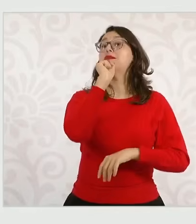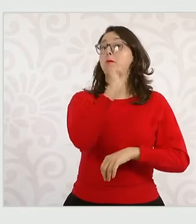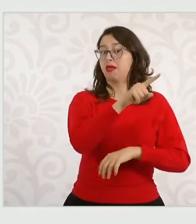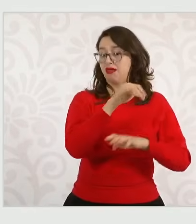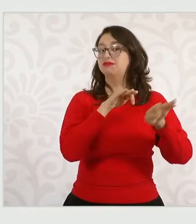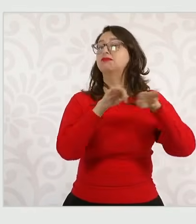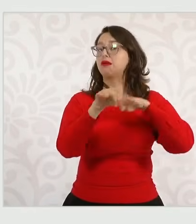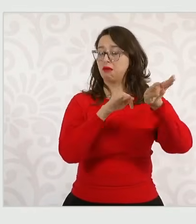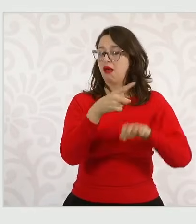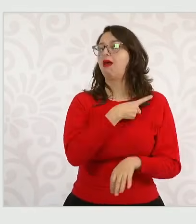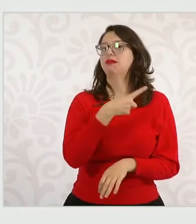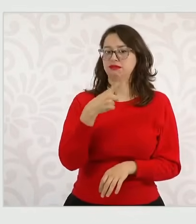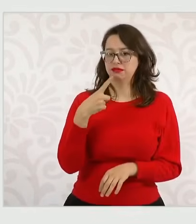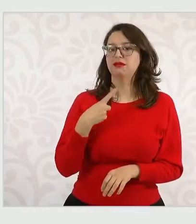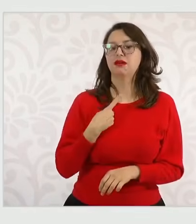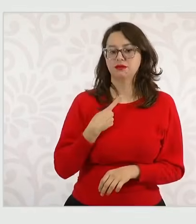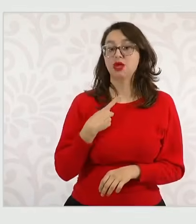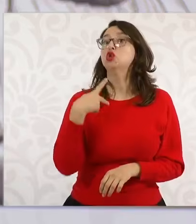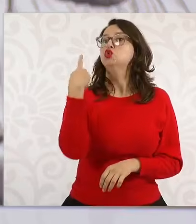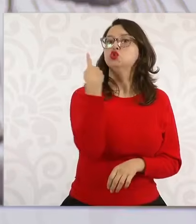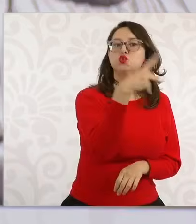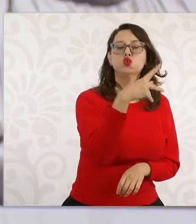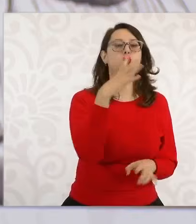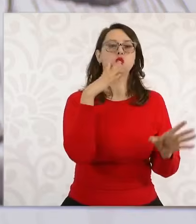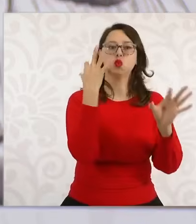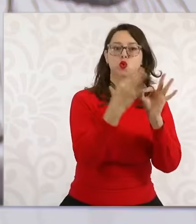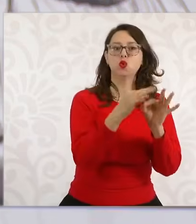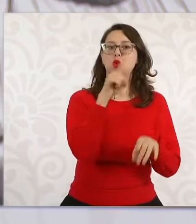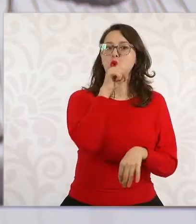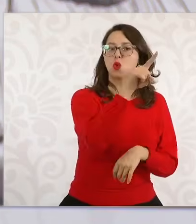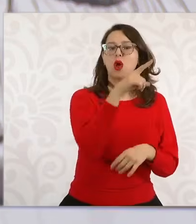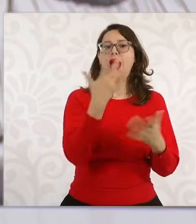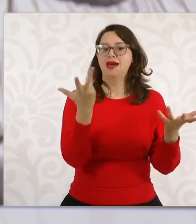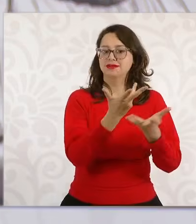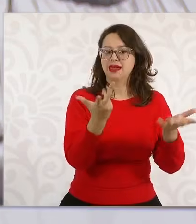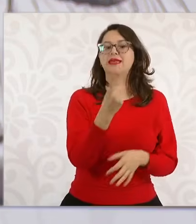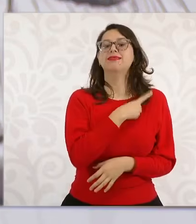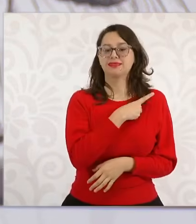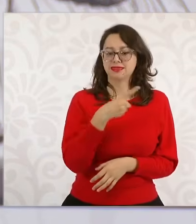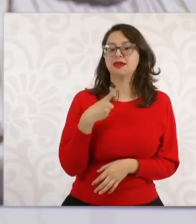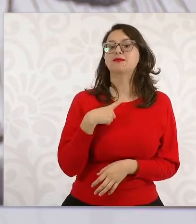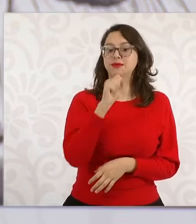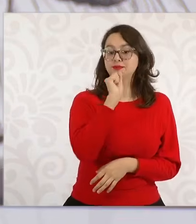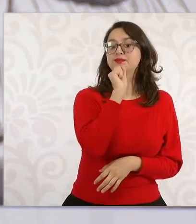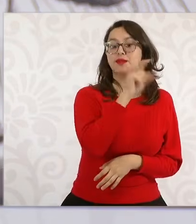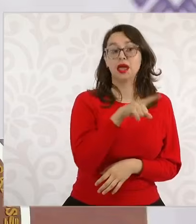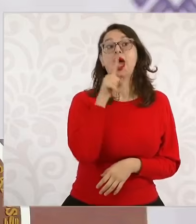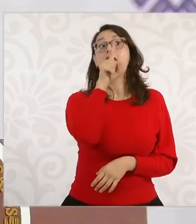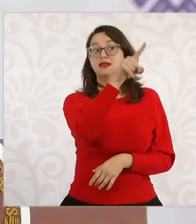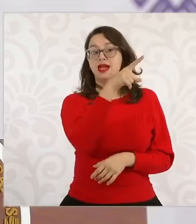dicho varias veces. Ellos tienen que desplegar campañas para evitar el consumo en Estados